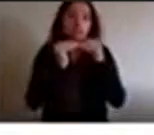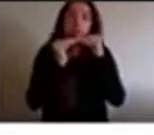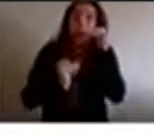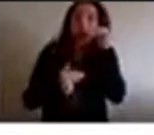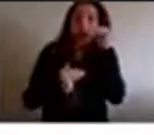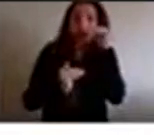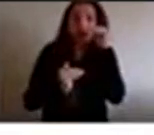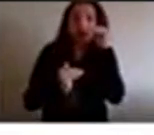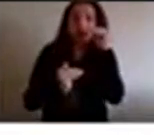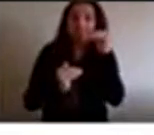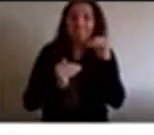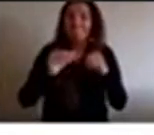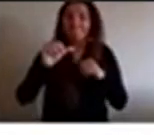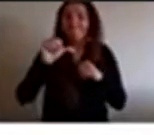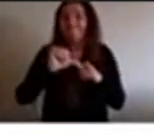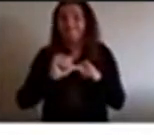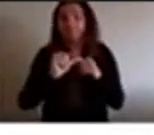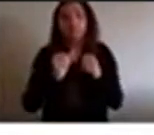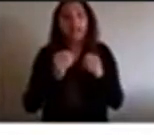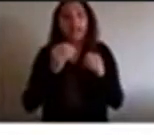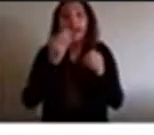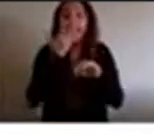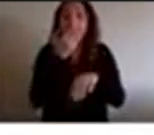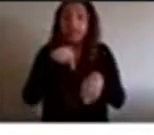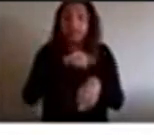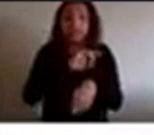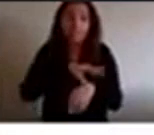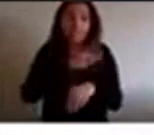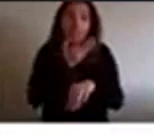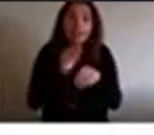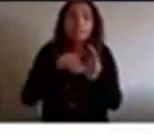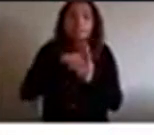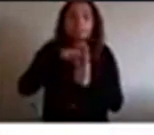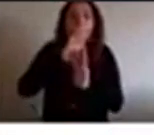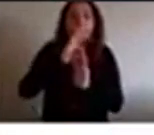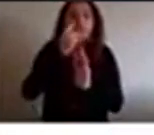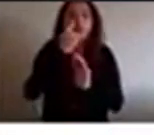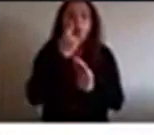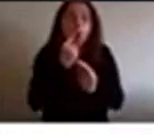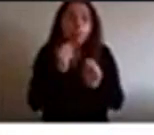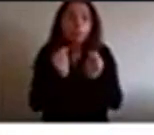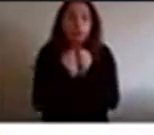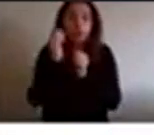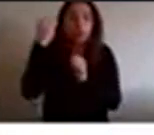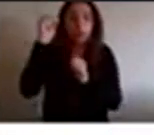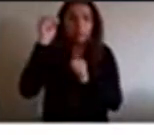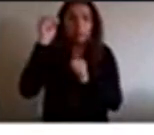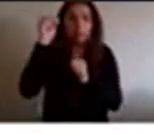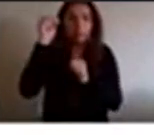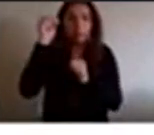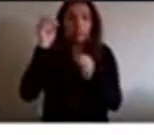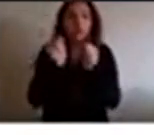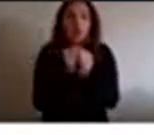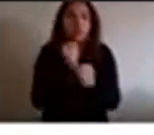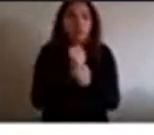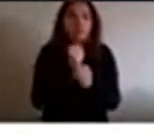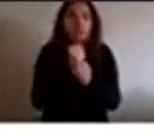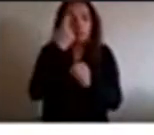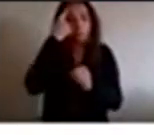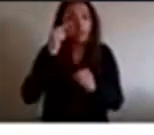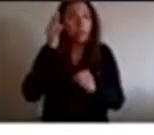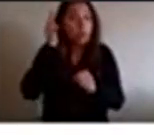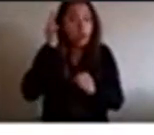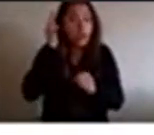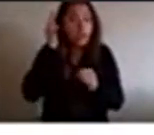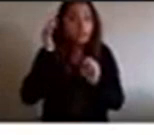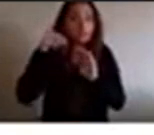en nuestros países que existe en los trabajadores, lamentablemente se replica también, al menos en esta estadística, a